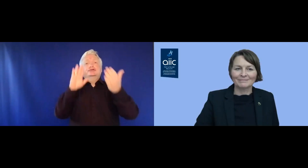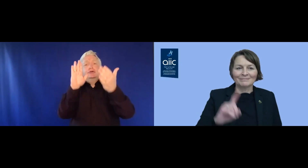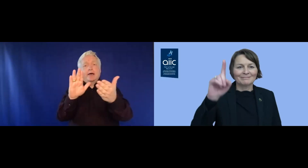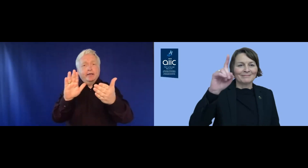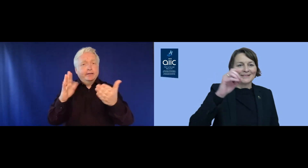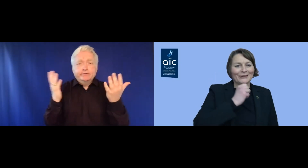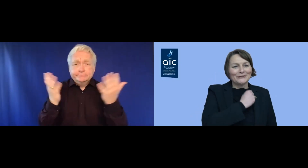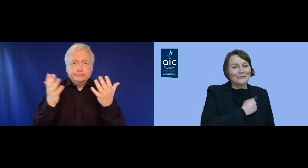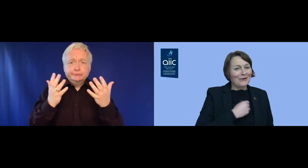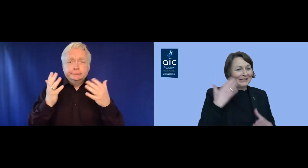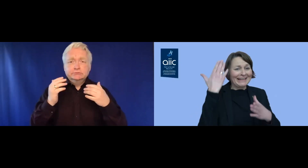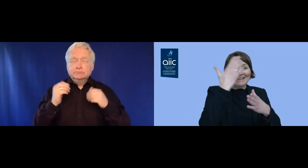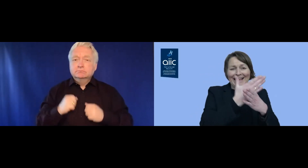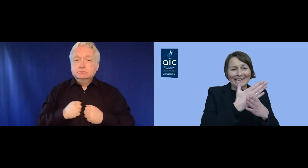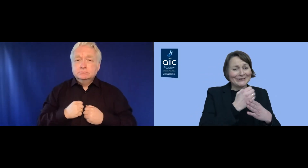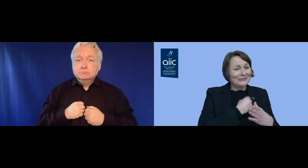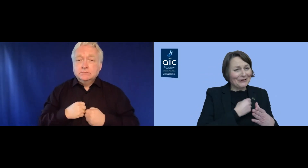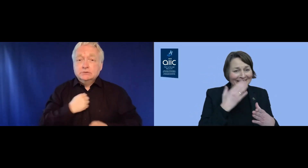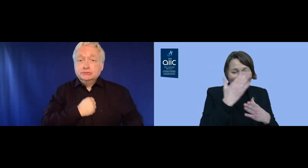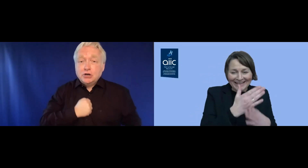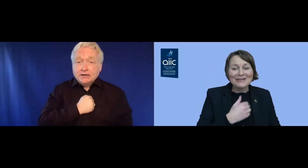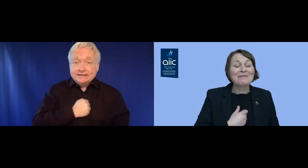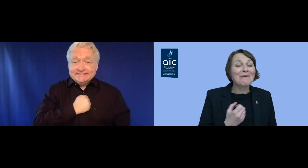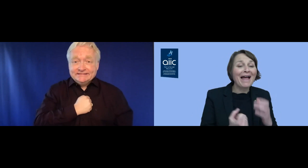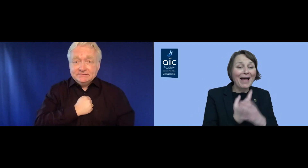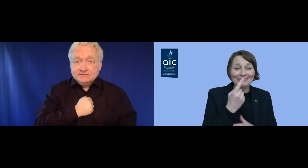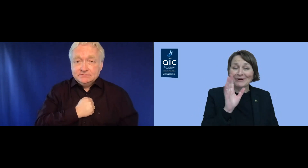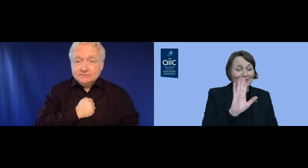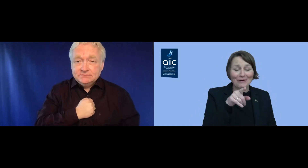Como ha comentado Nadia antes.